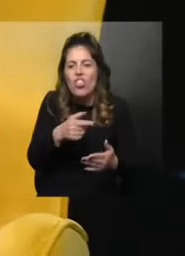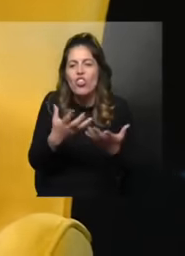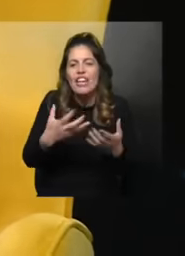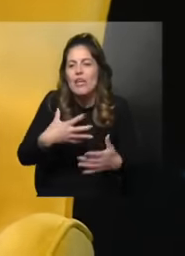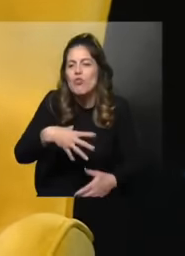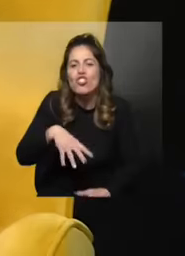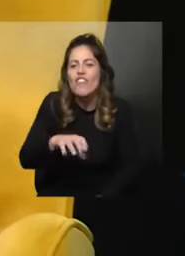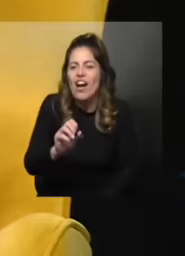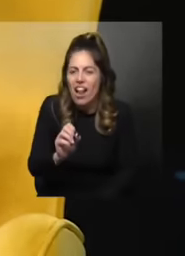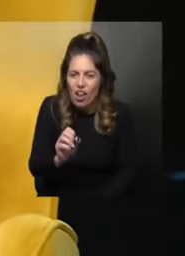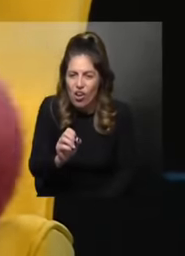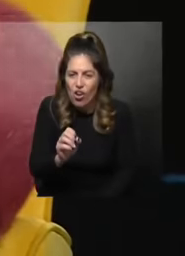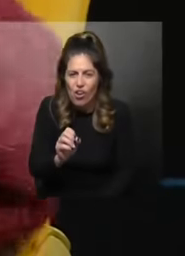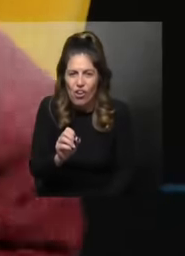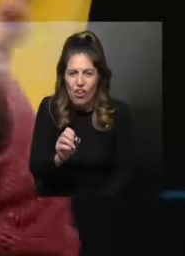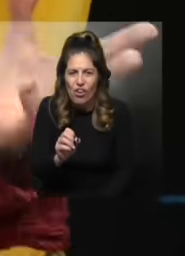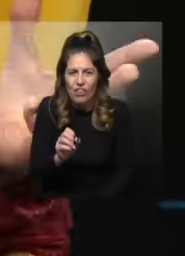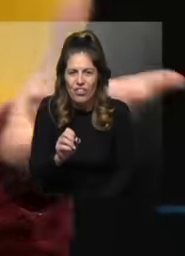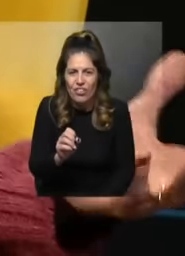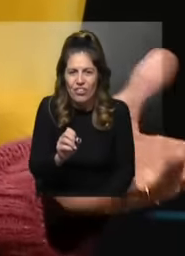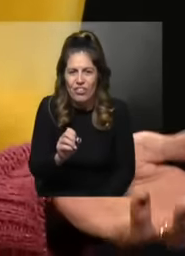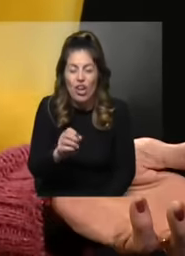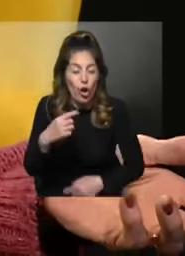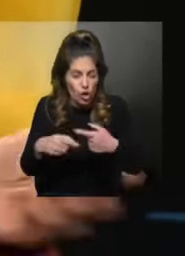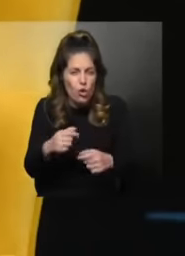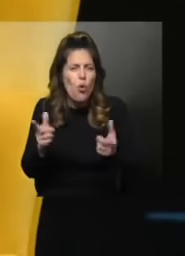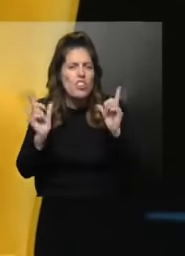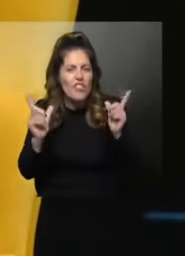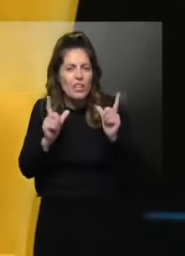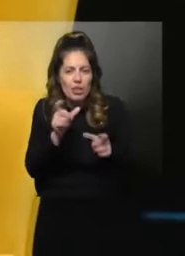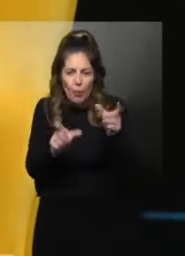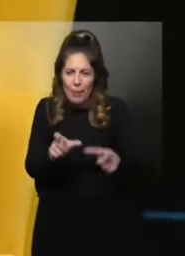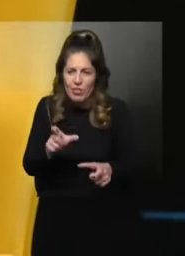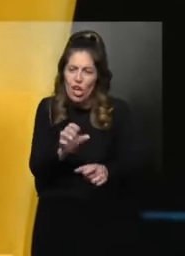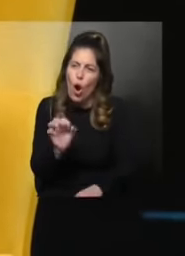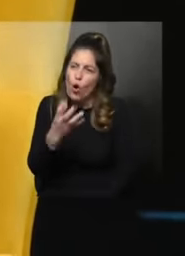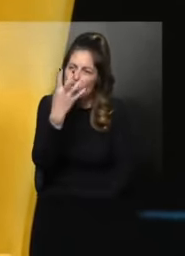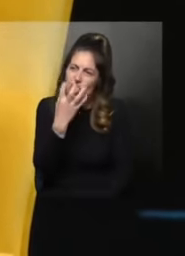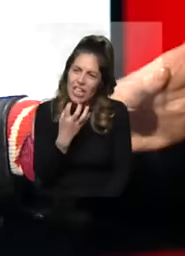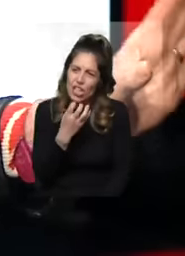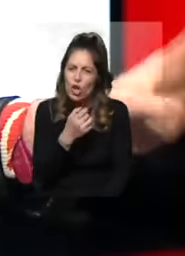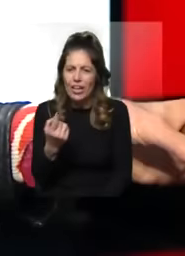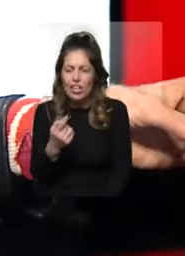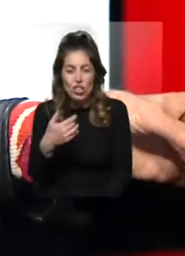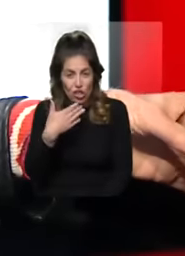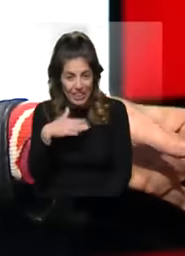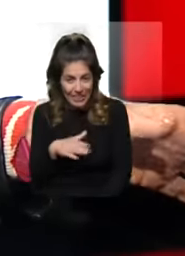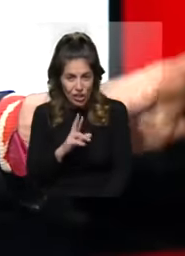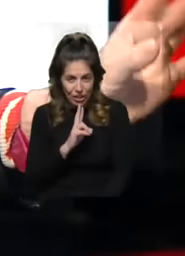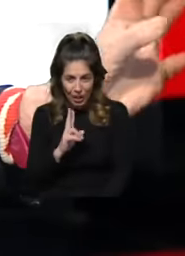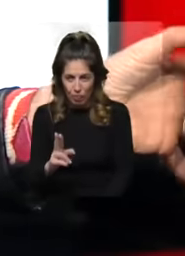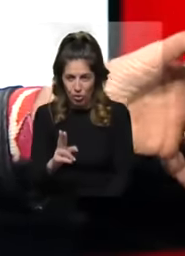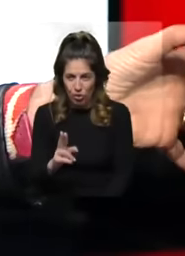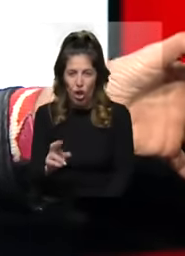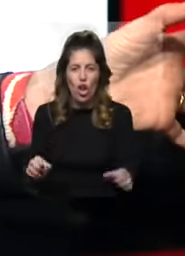conducir? Te entiendo. ¿Sigue siendo un divertimento para la gente o es algo serio? Pero, Vera, yo te entiendo y te contesto. Lo